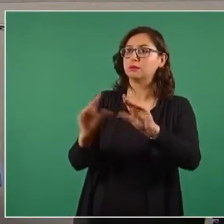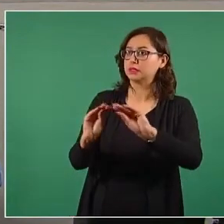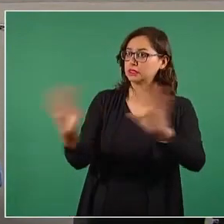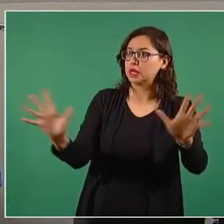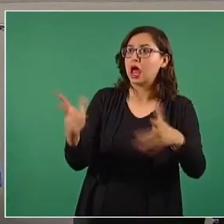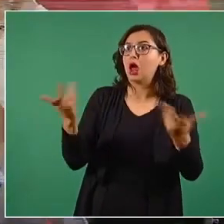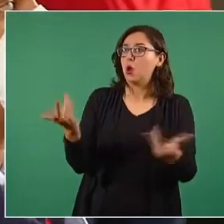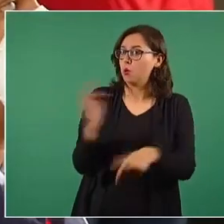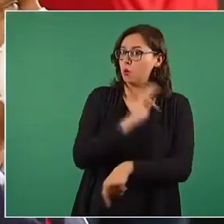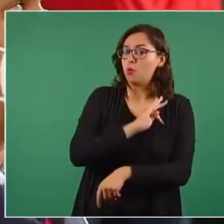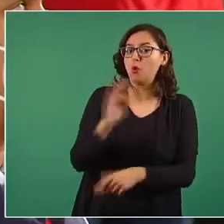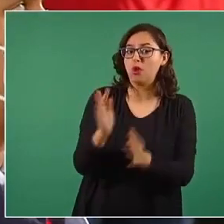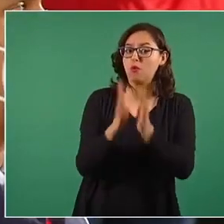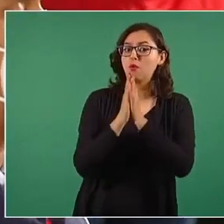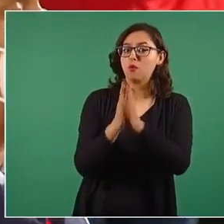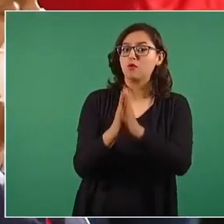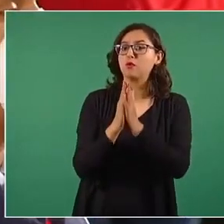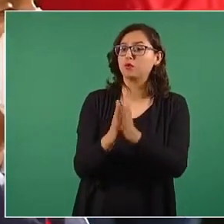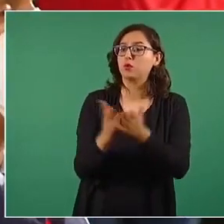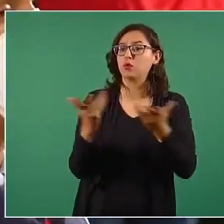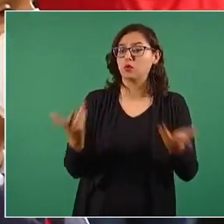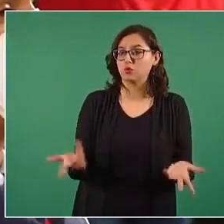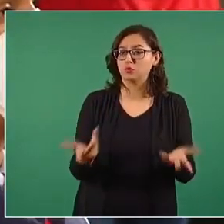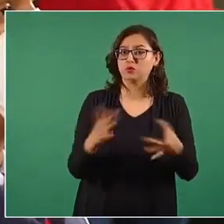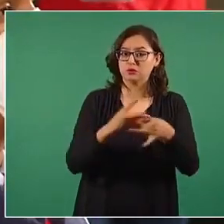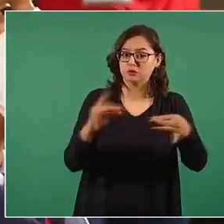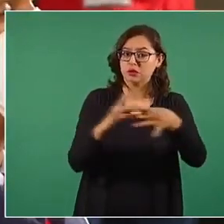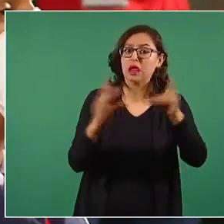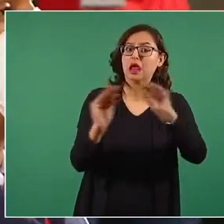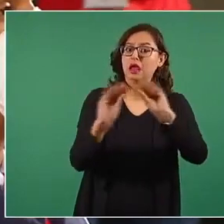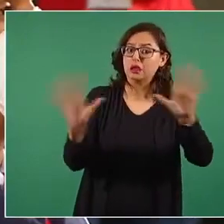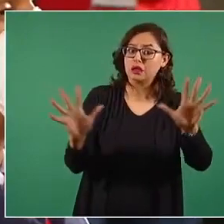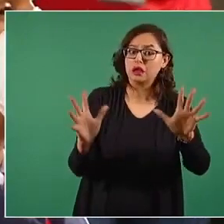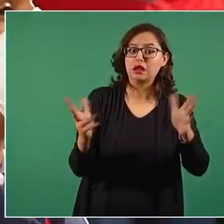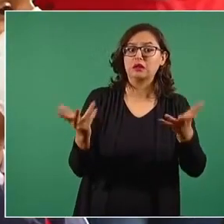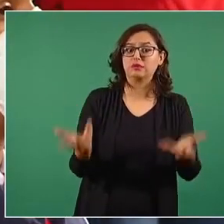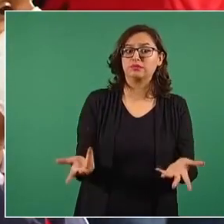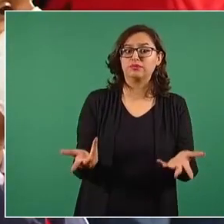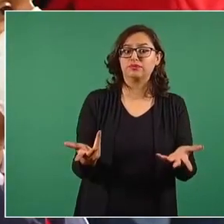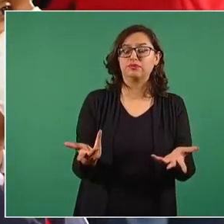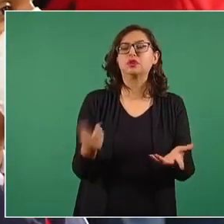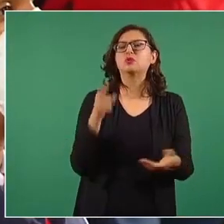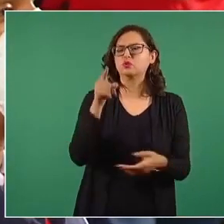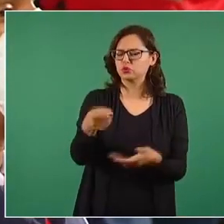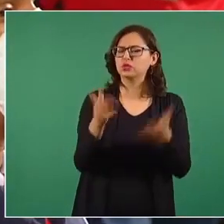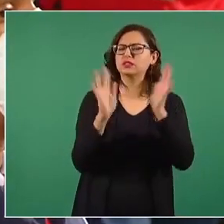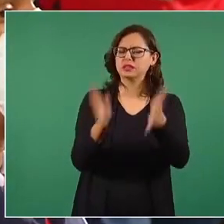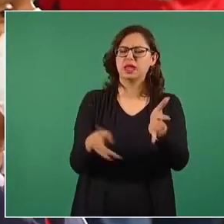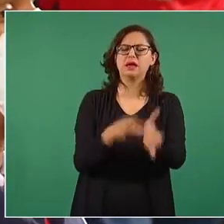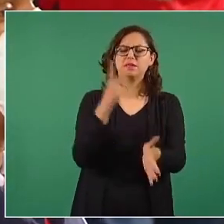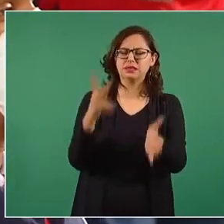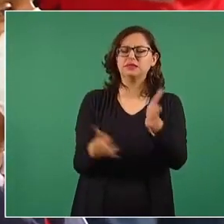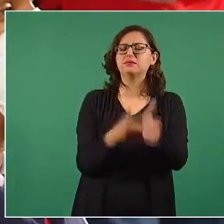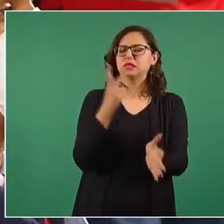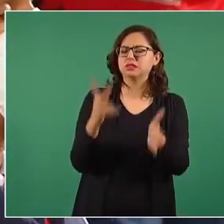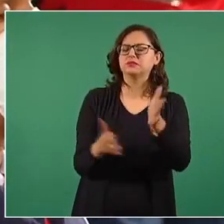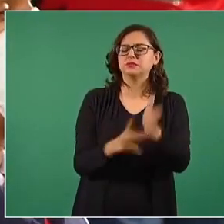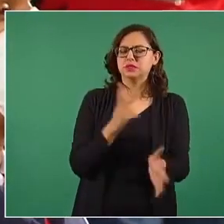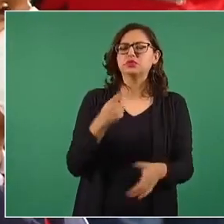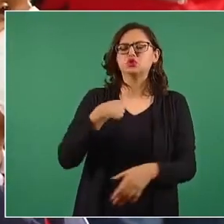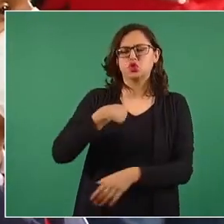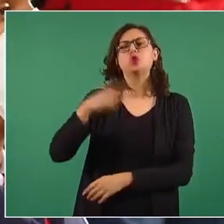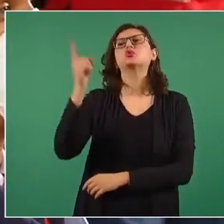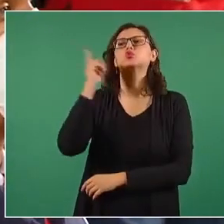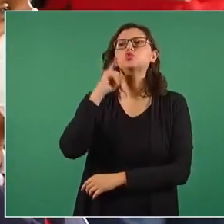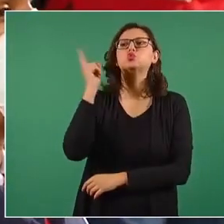puede hacer, no sé, ese favor de que sea claro cuando se trata de… Lo ha hecho en muchas ocasiones, eso sí lo reconozco cuando lo he